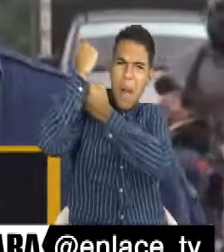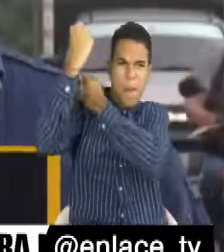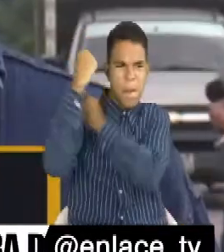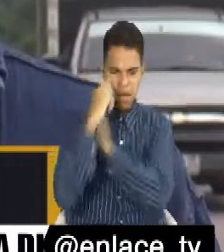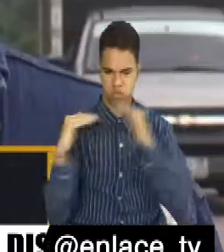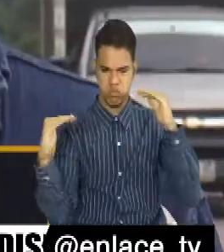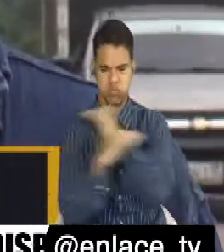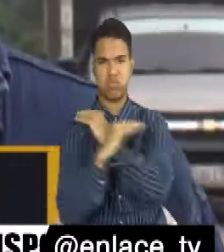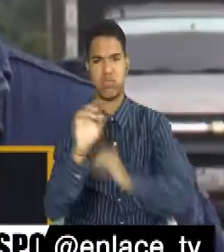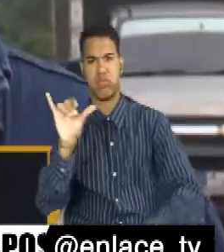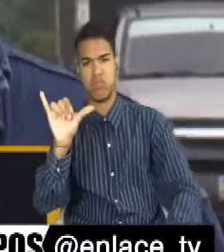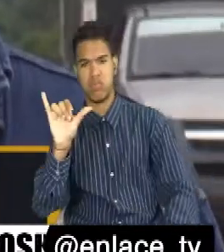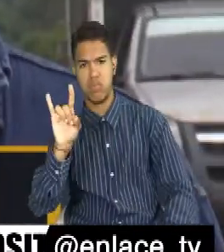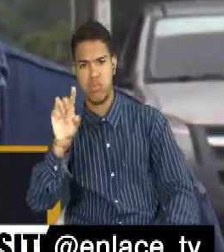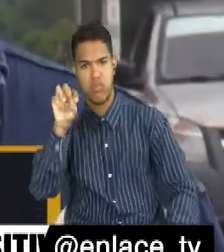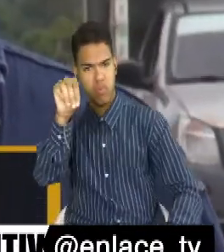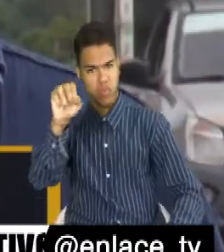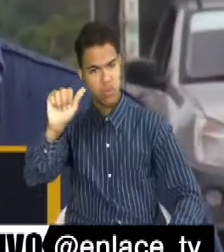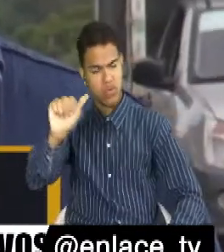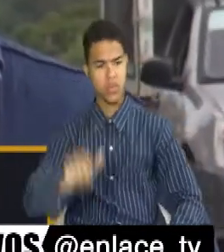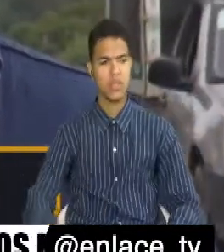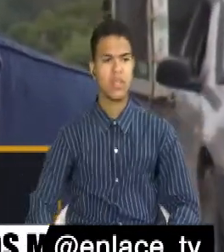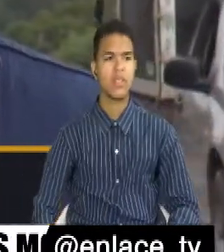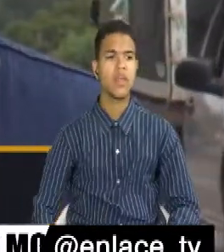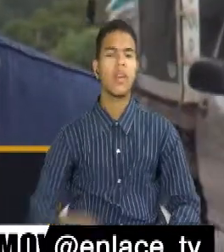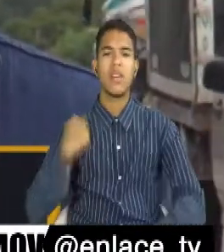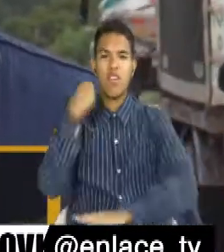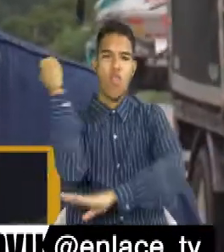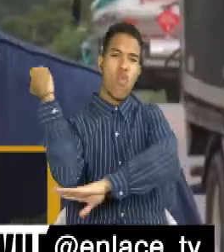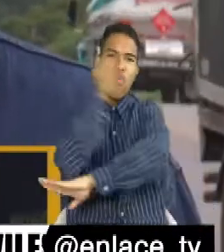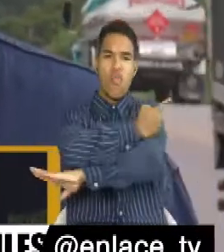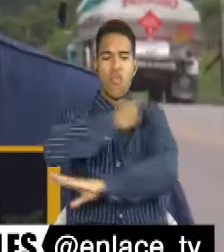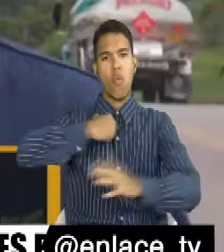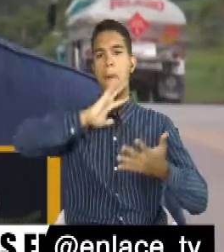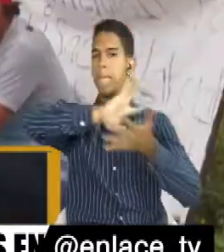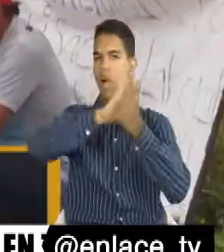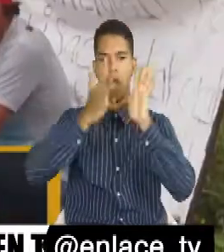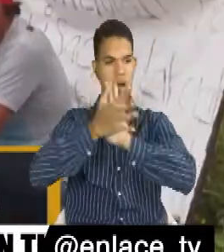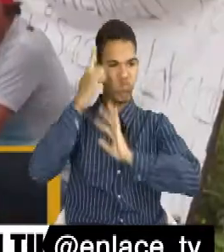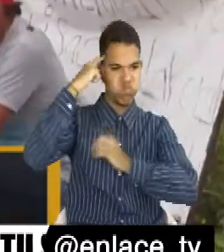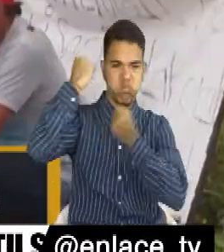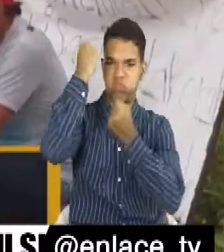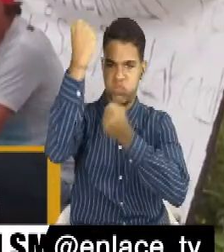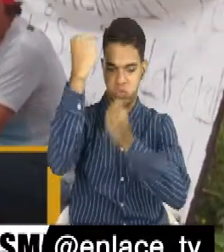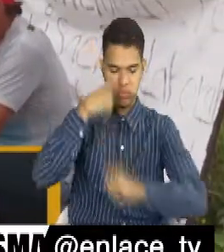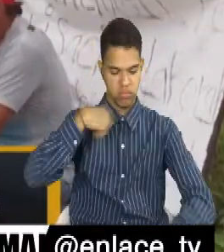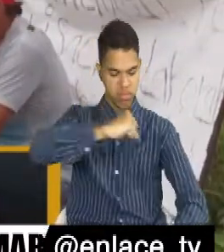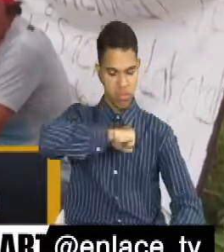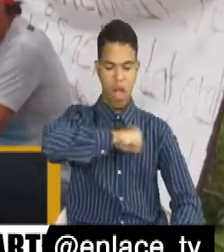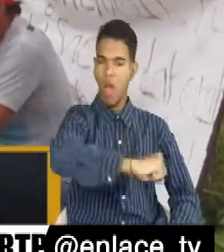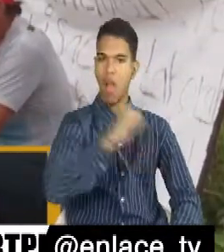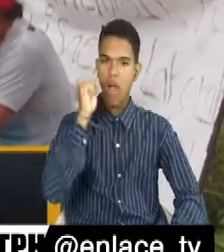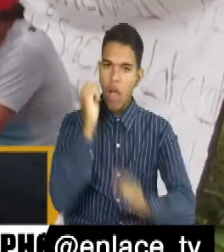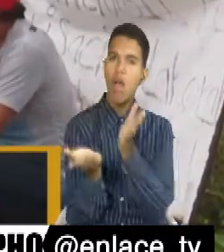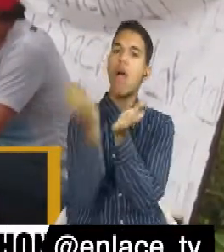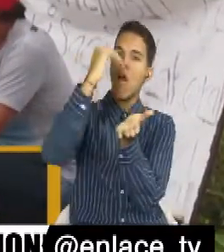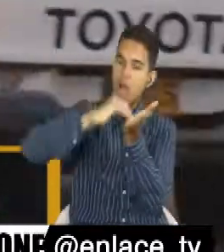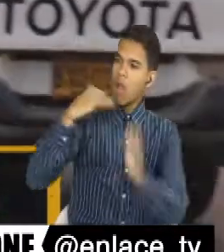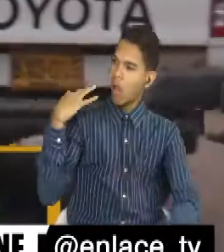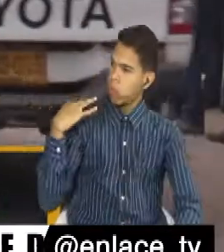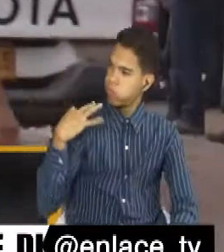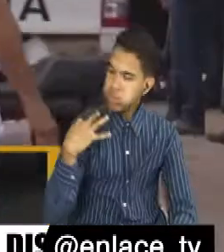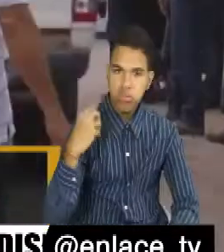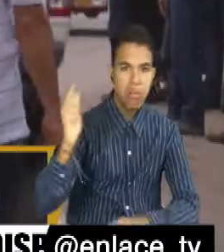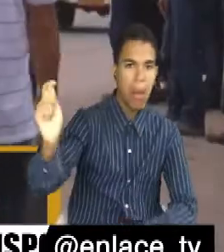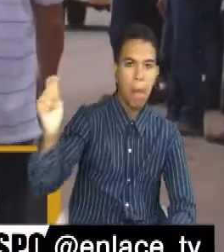Yuma. Bueno, la jornada de hoy es un día más de una protesta pacífica por el derecho de la reivindicación de los trabajadores, el pago de los